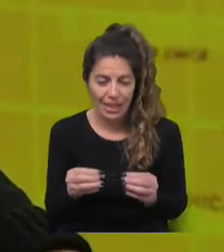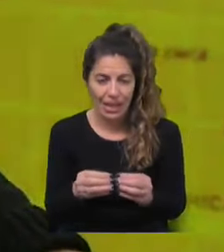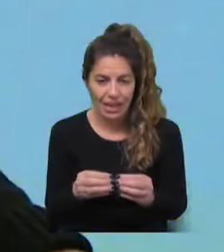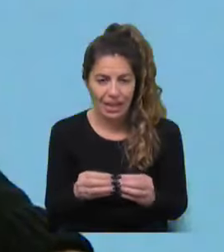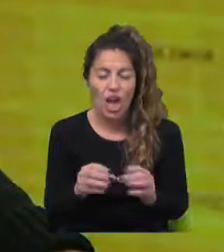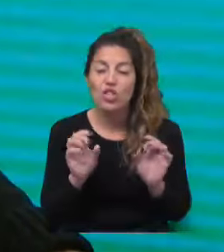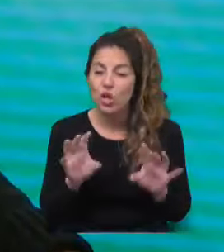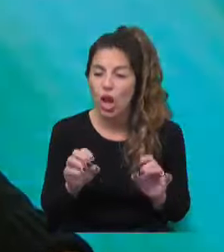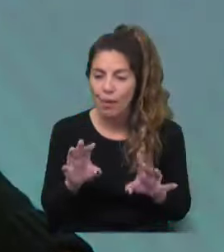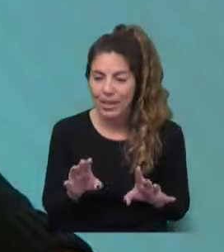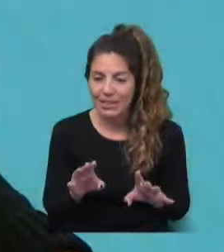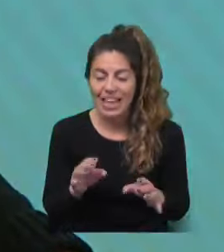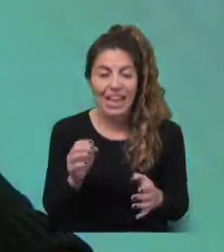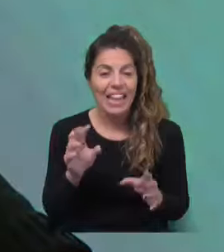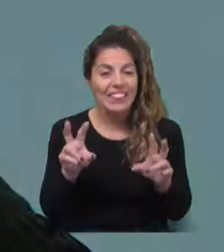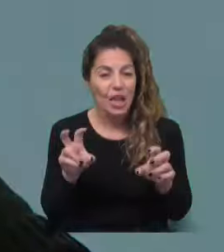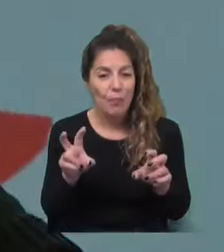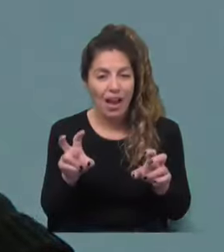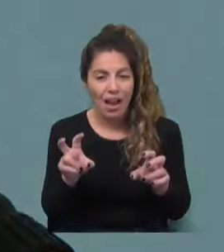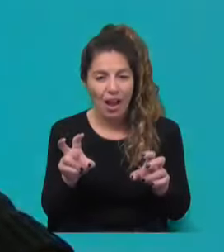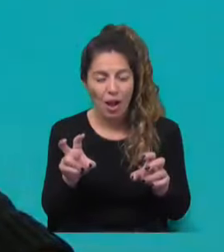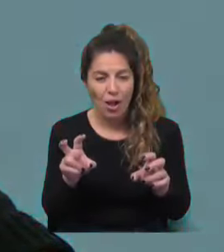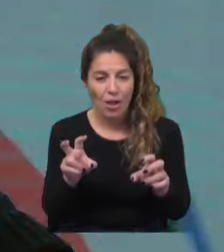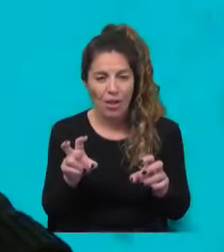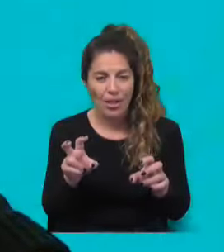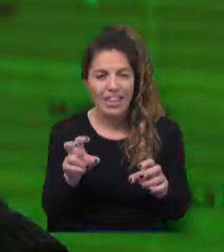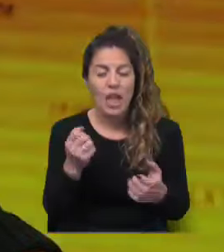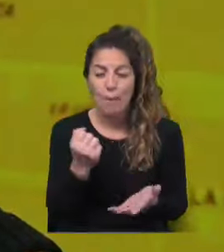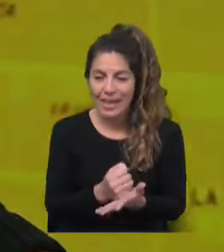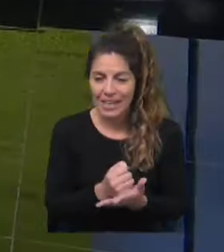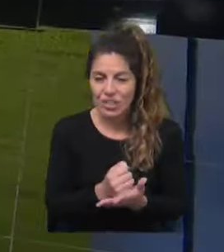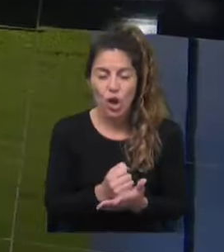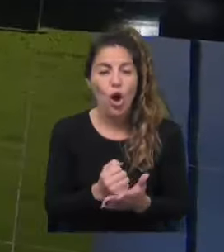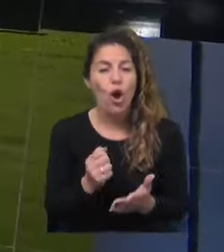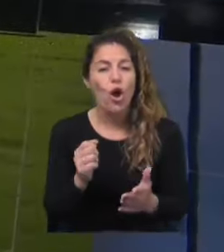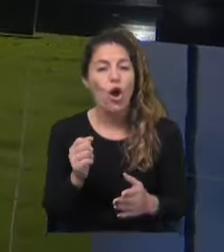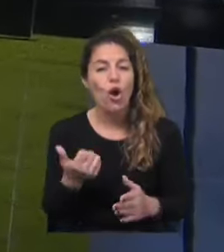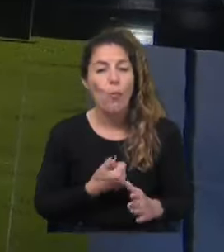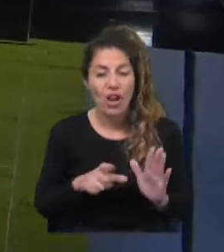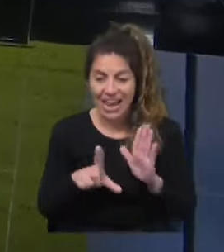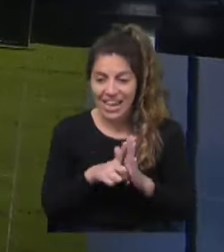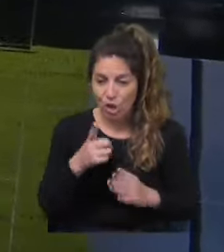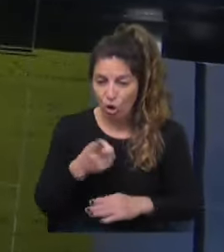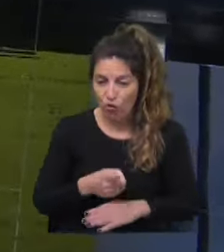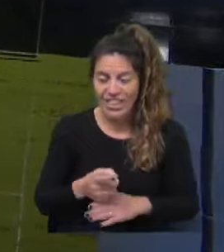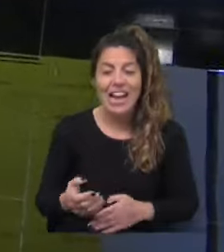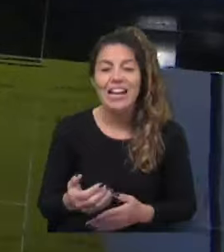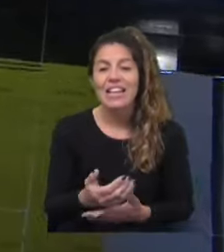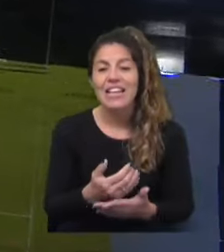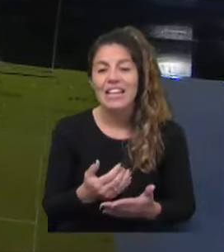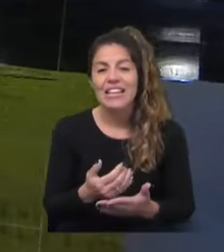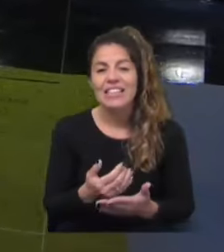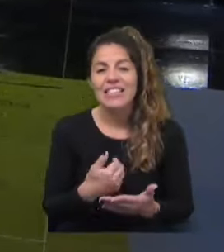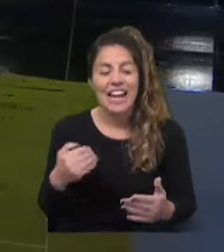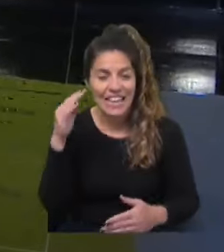que solamente el tema de la aplicación de los timbres, como la ley obliga, sacaría a la caja